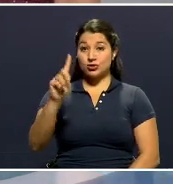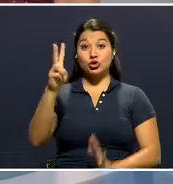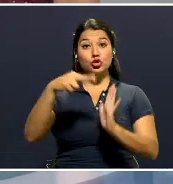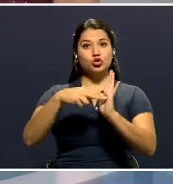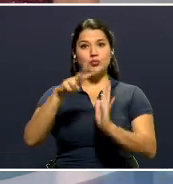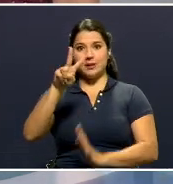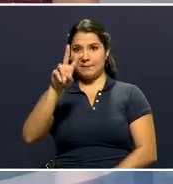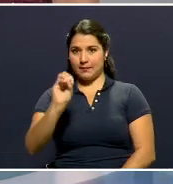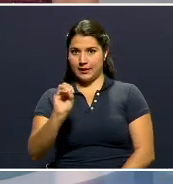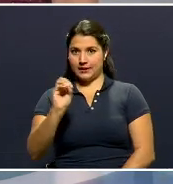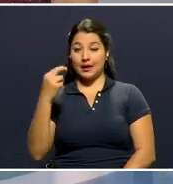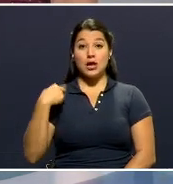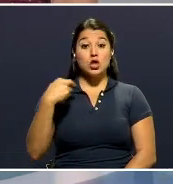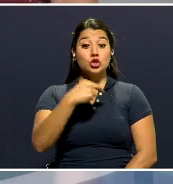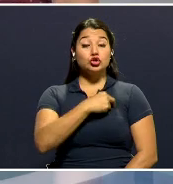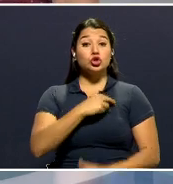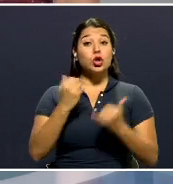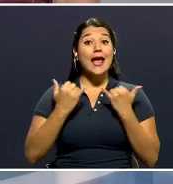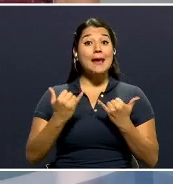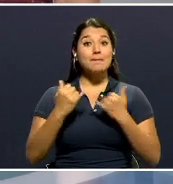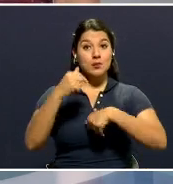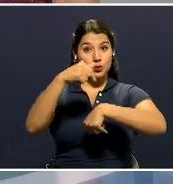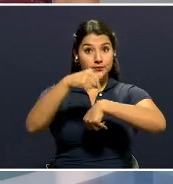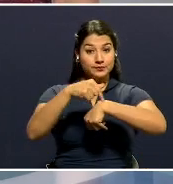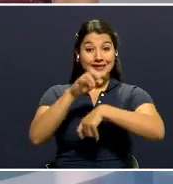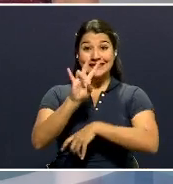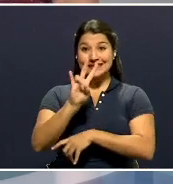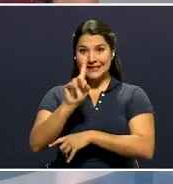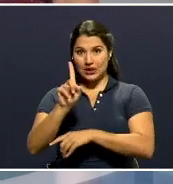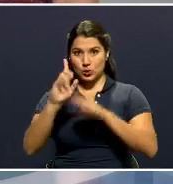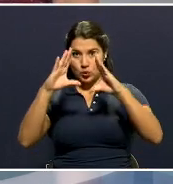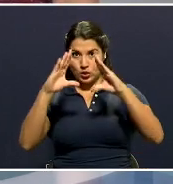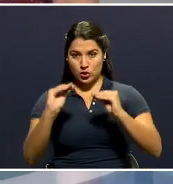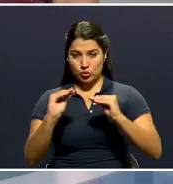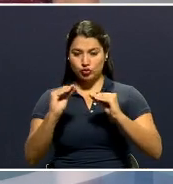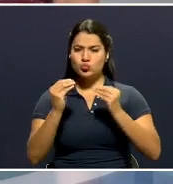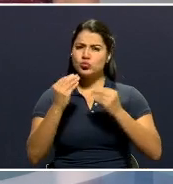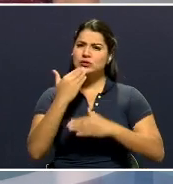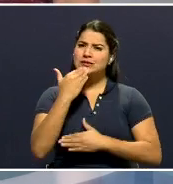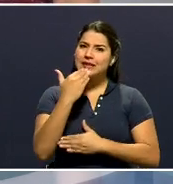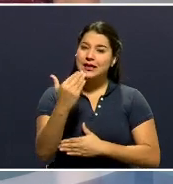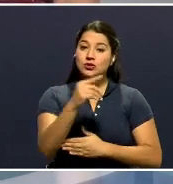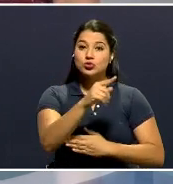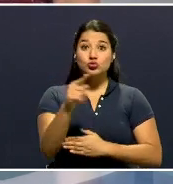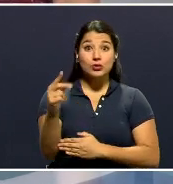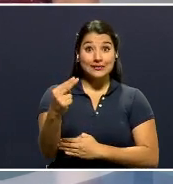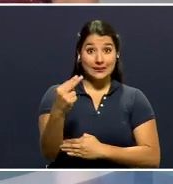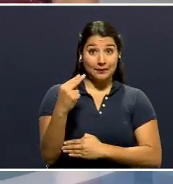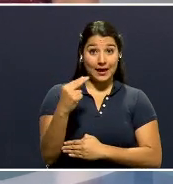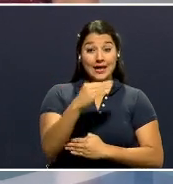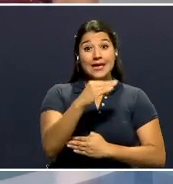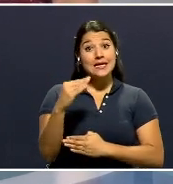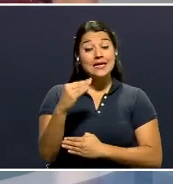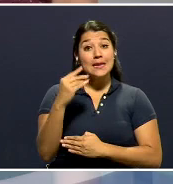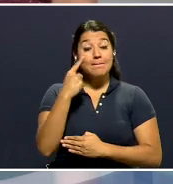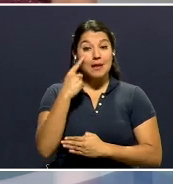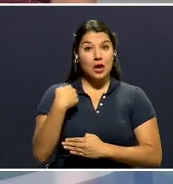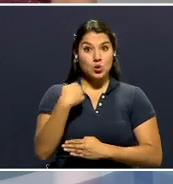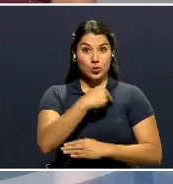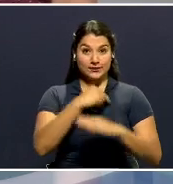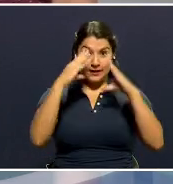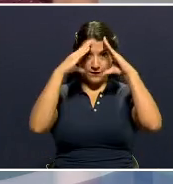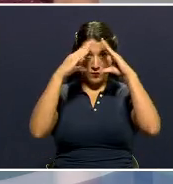2020. Estamos en vivo a las 7:01 de la noche. Les agradecemos que nos acompañen y se informen con